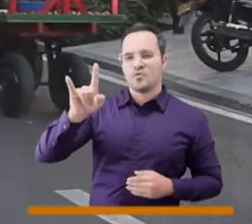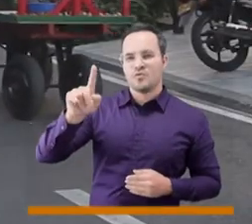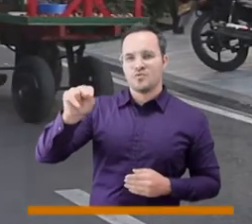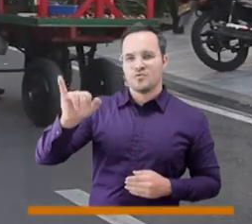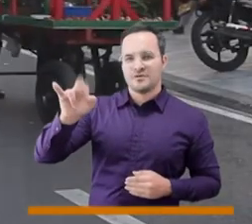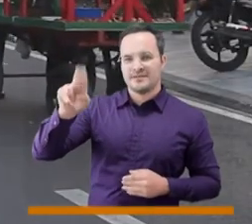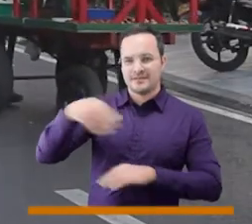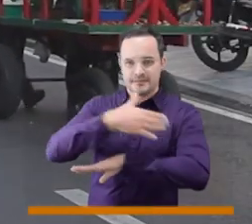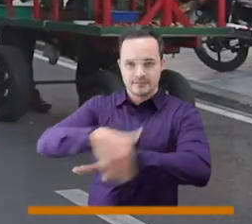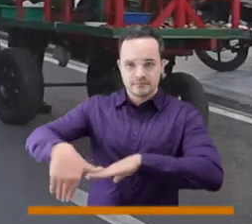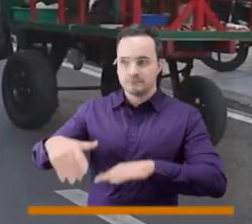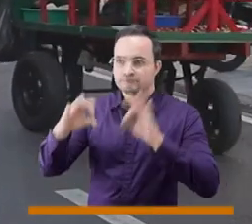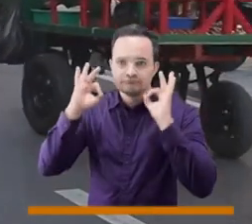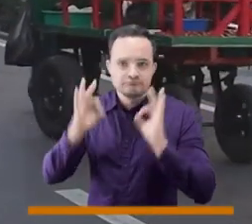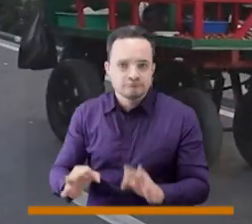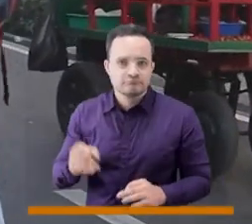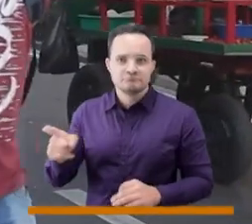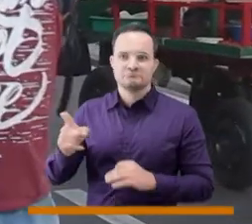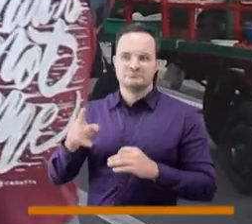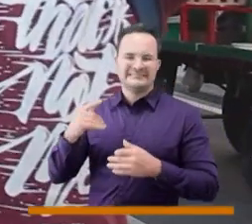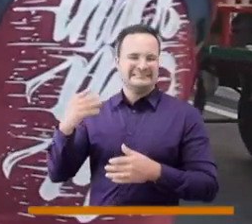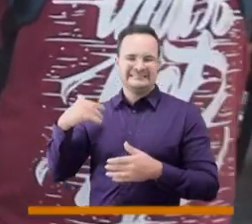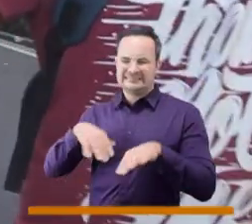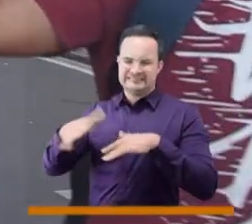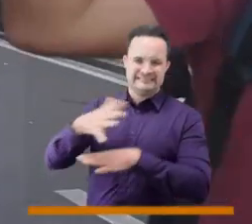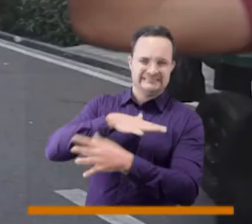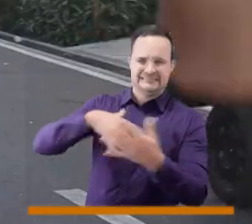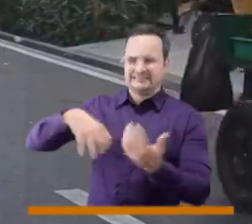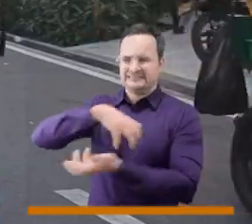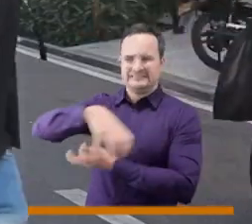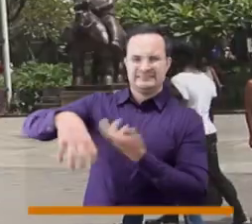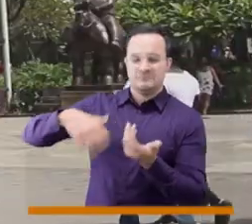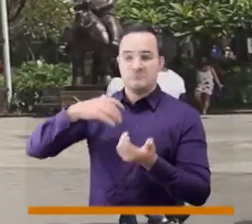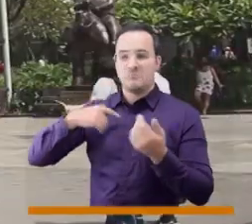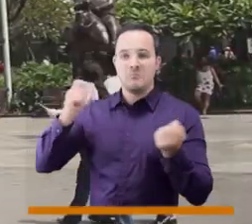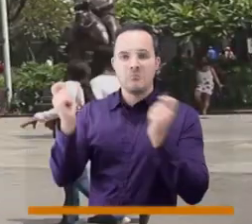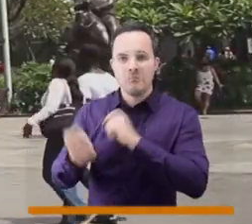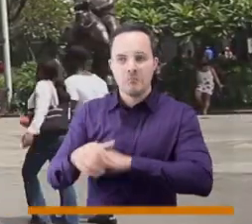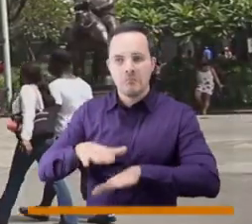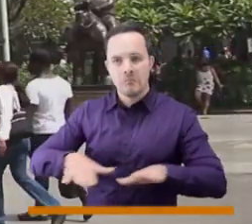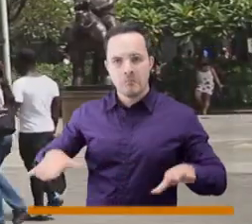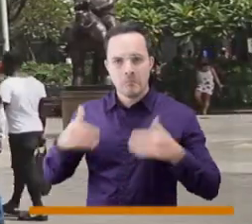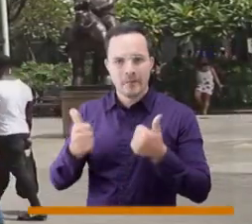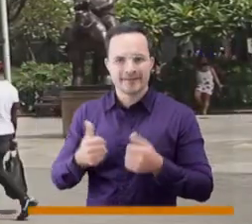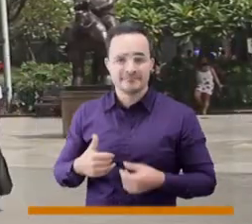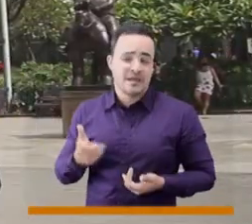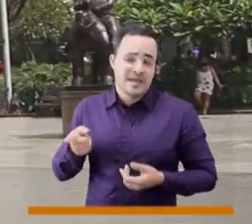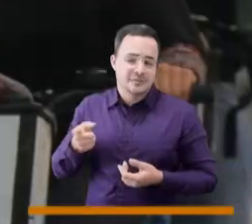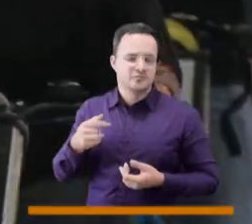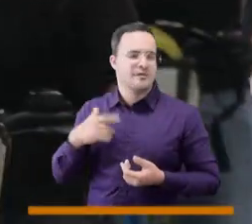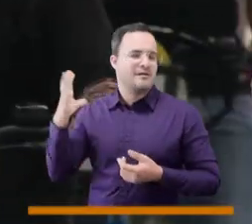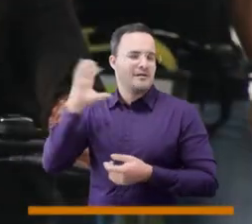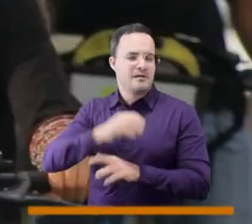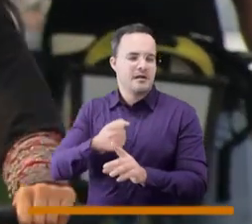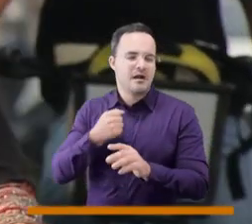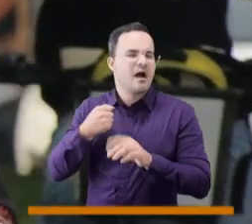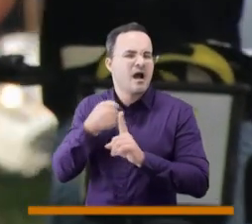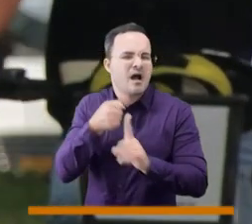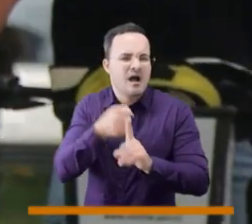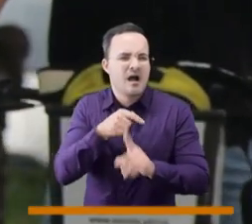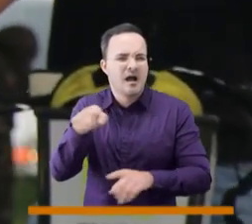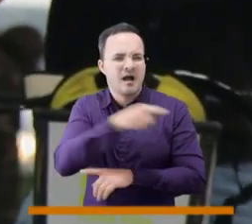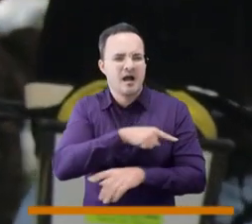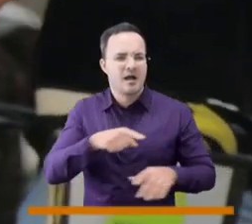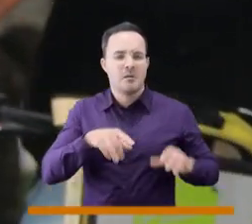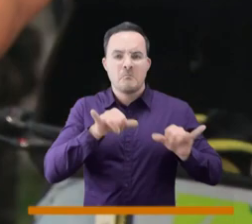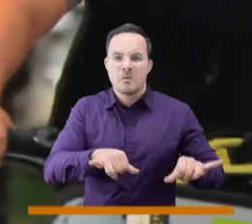que haya más procesos así parecidos y que sea una manera también de incentivar otro tipo de movilidad, y es la movilidad, como decía